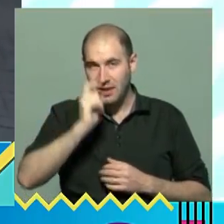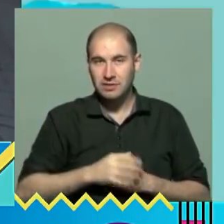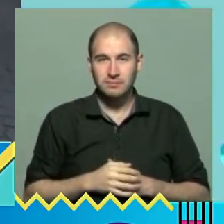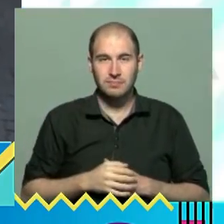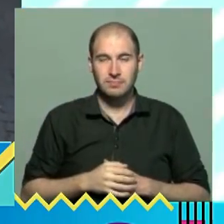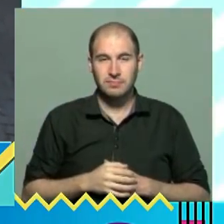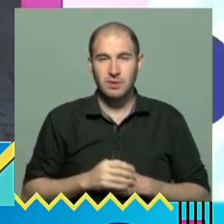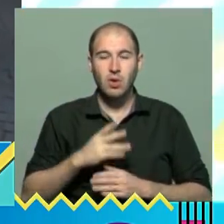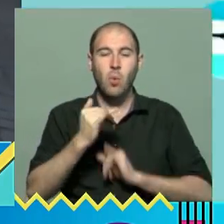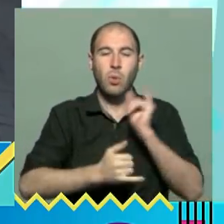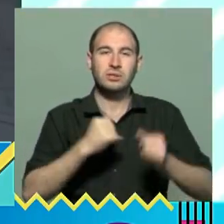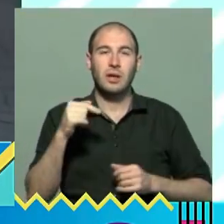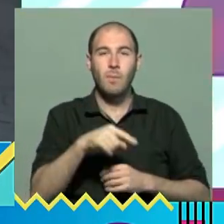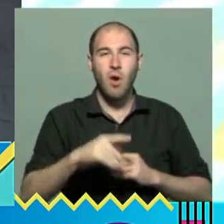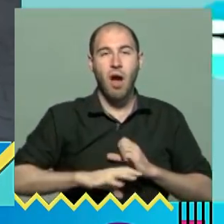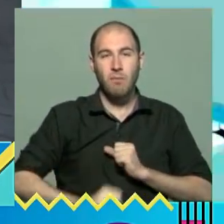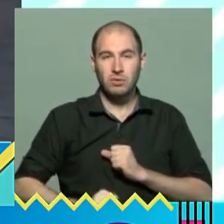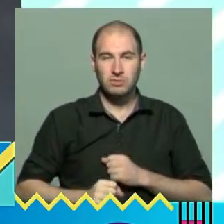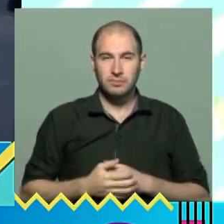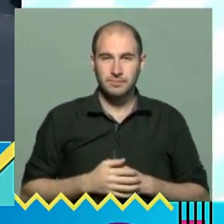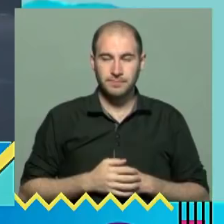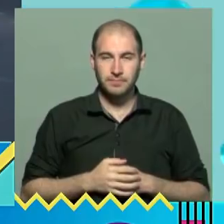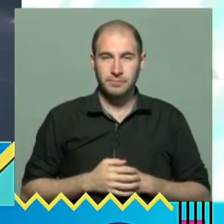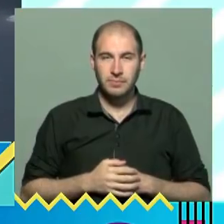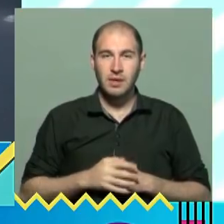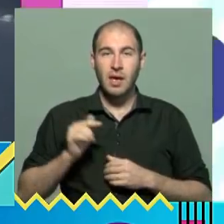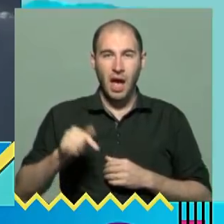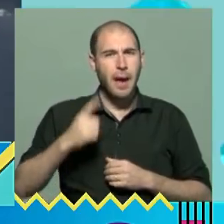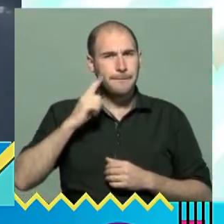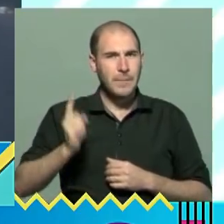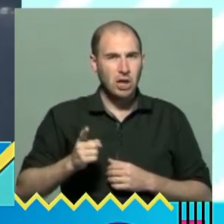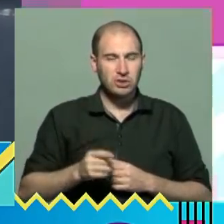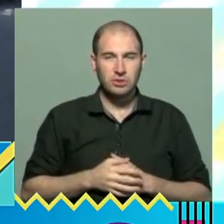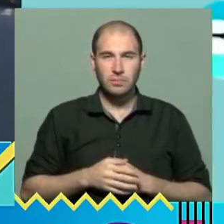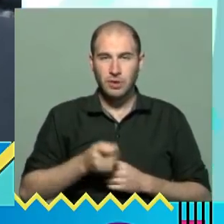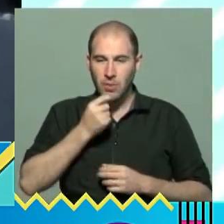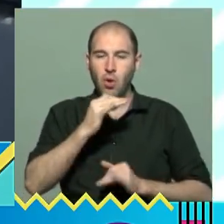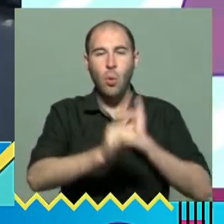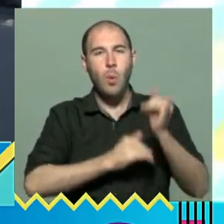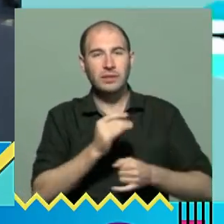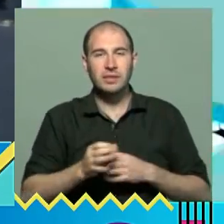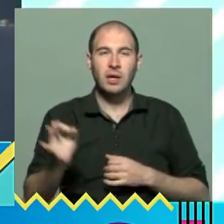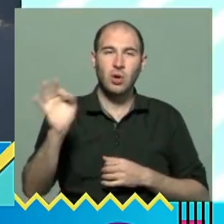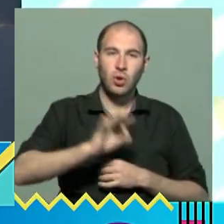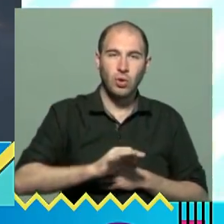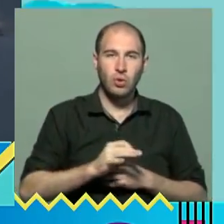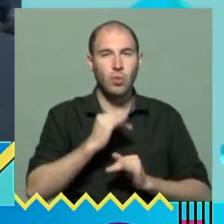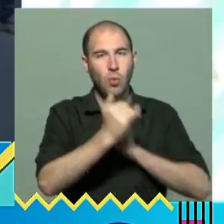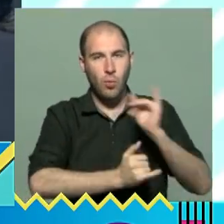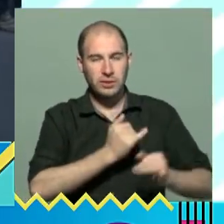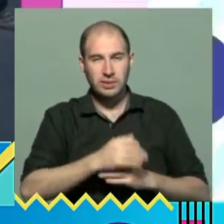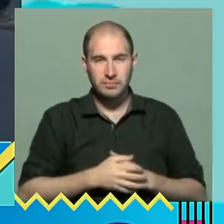digamos, diciendo que has tenido un aborto, digamos, y ahí pones en riesgo que, no sé, el hecho de comentarlo o